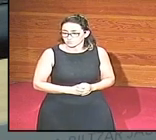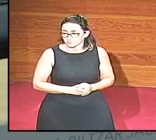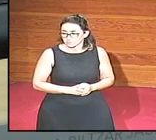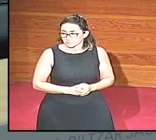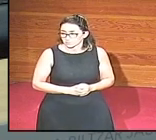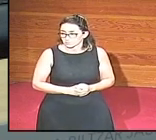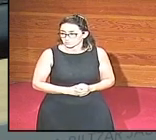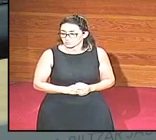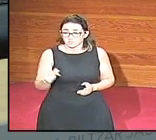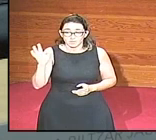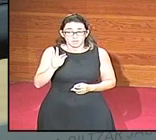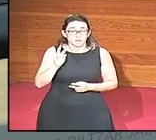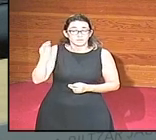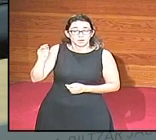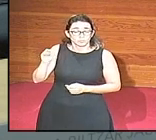podría ser.